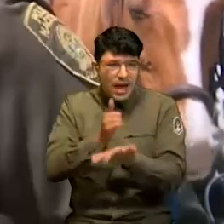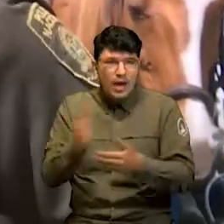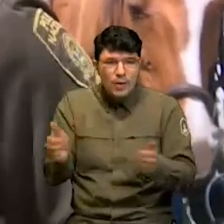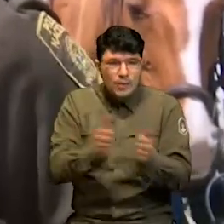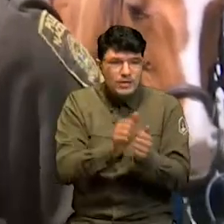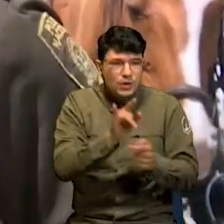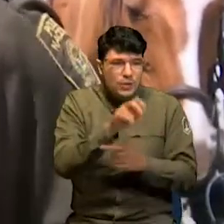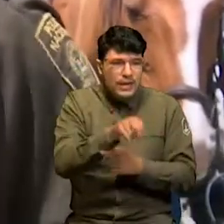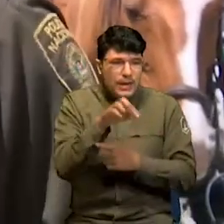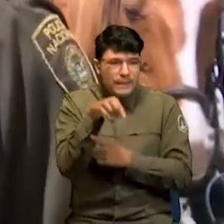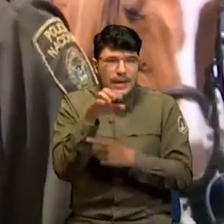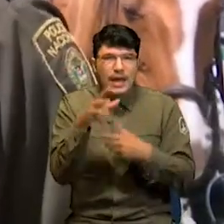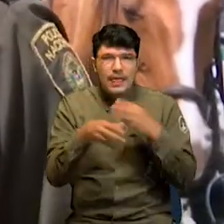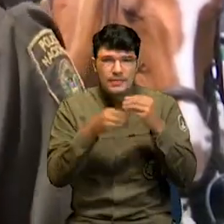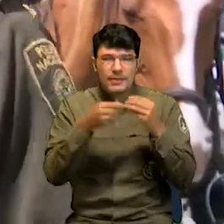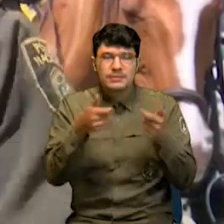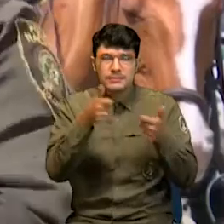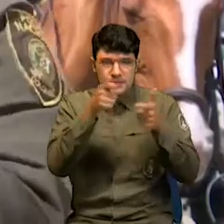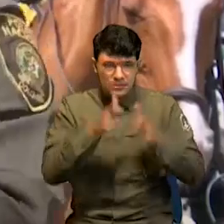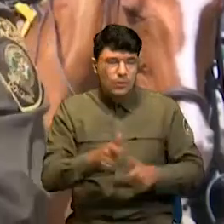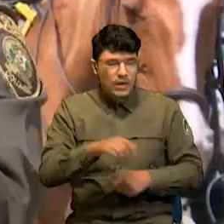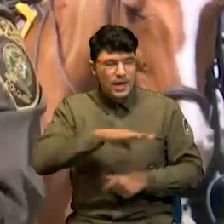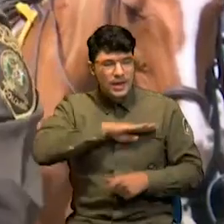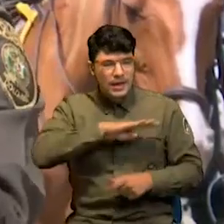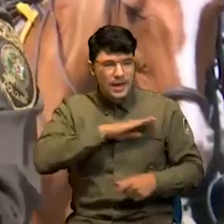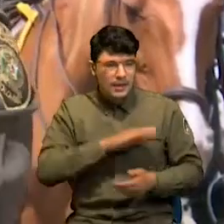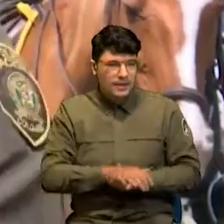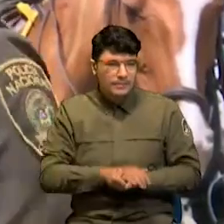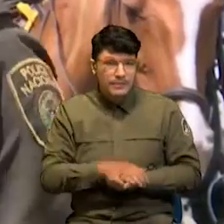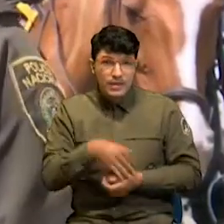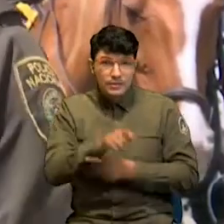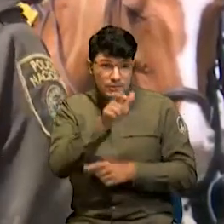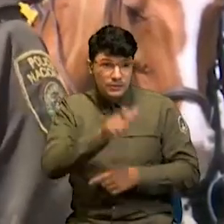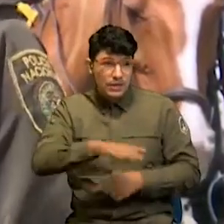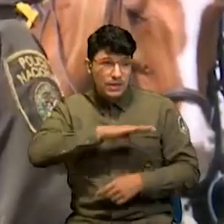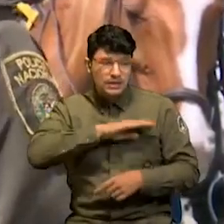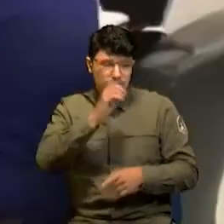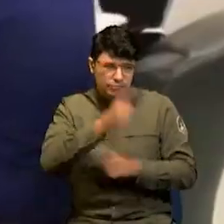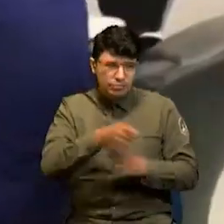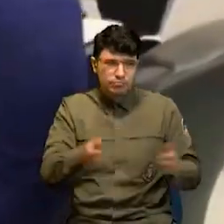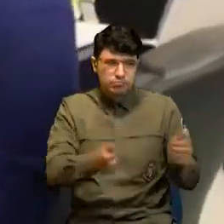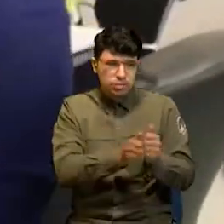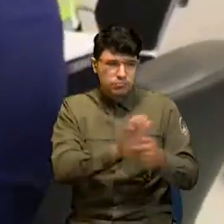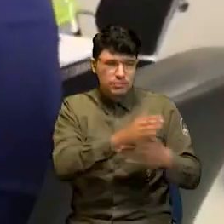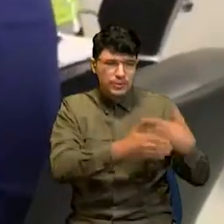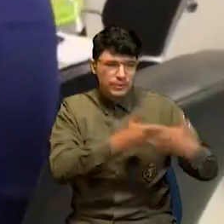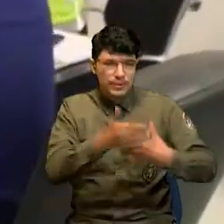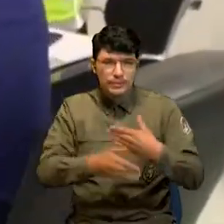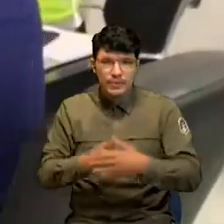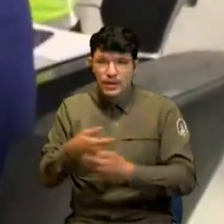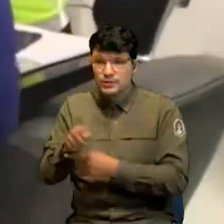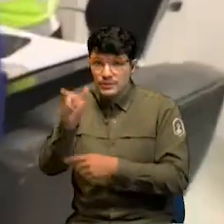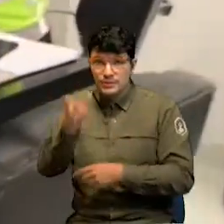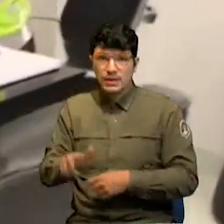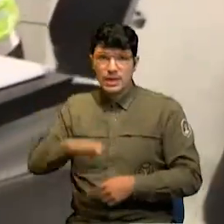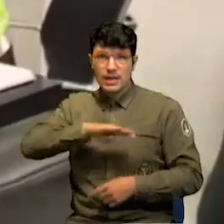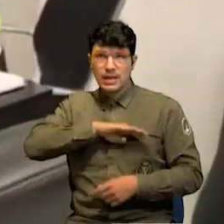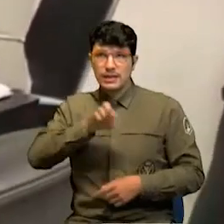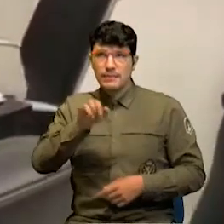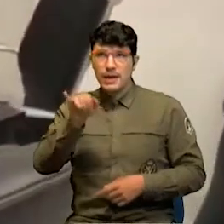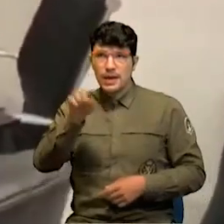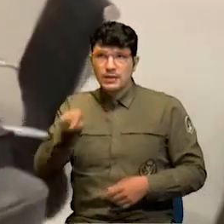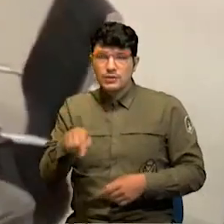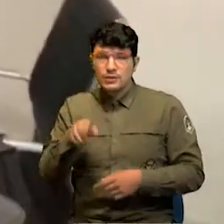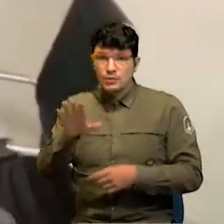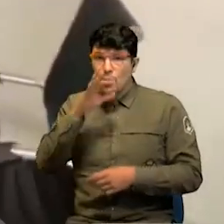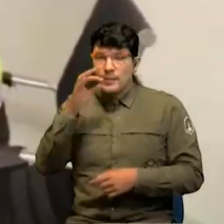UNP. El señor alcalde ayer en el Consejo de Seguridad dio órdenes precisas para hacer este acompañamiento. El alcalde de Los Patios, Diego González, manifestó que están al